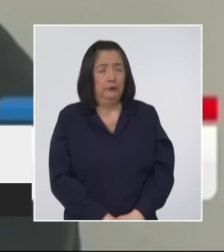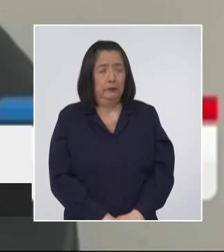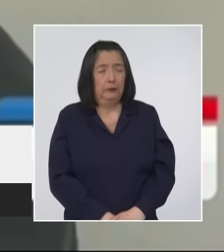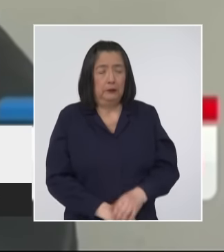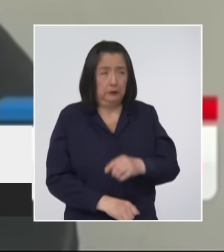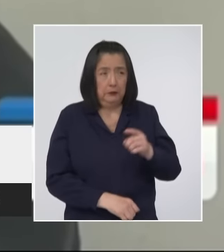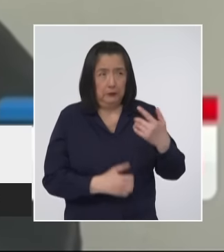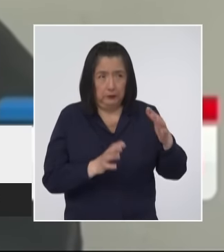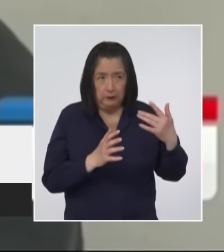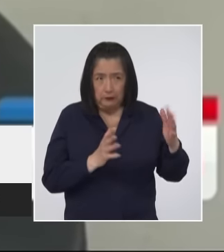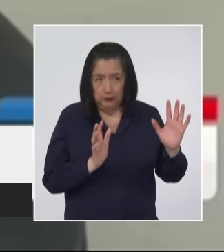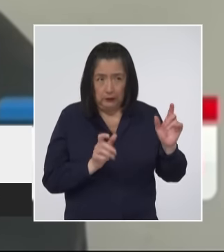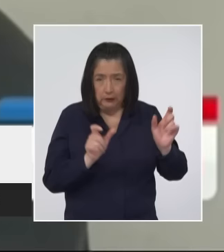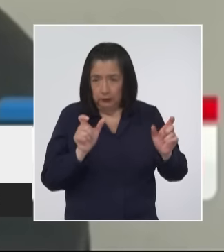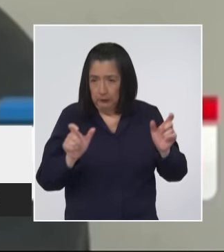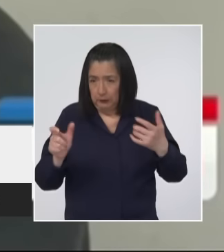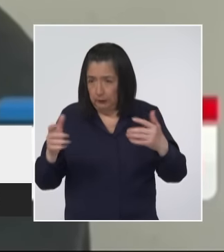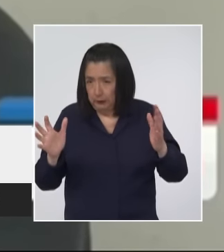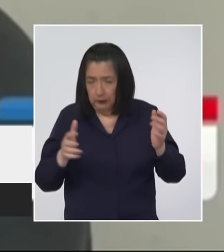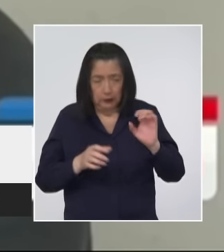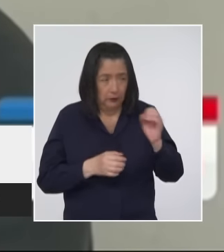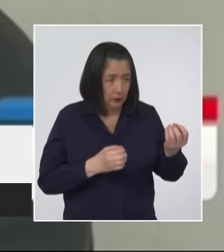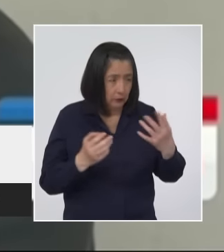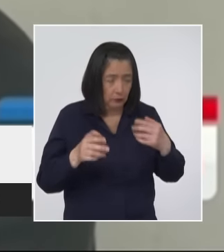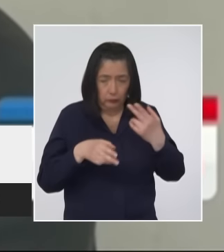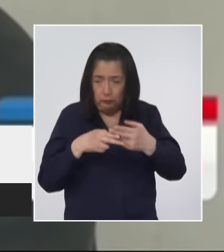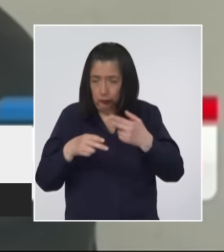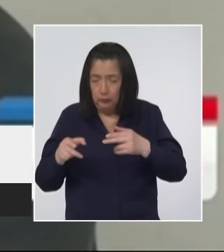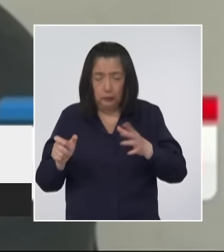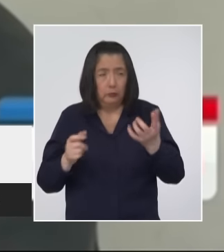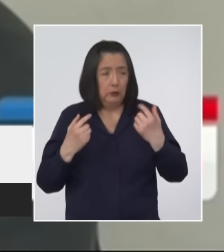Están acreditados todos los sujetos procesales.